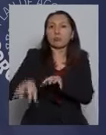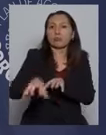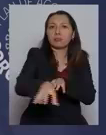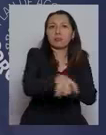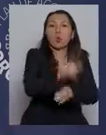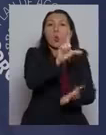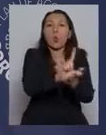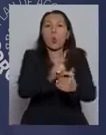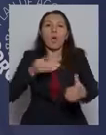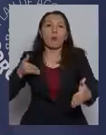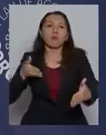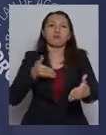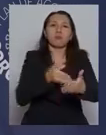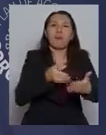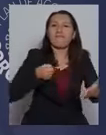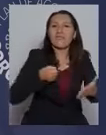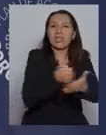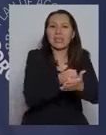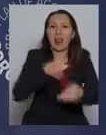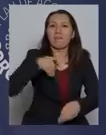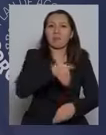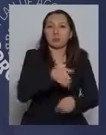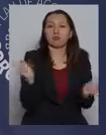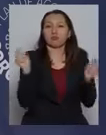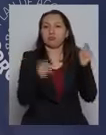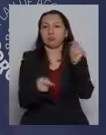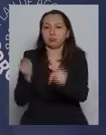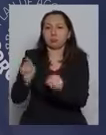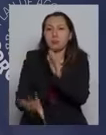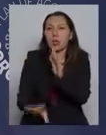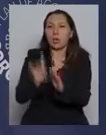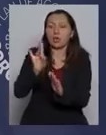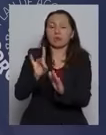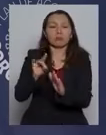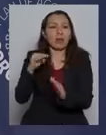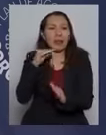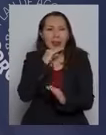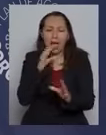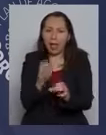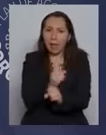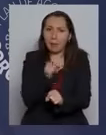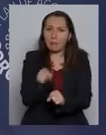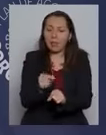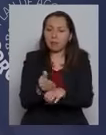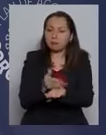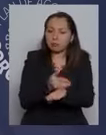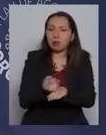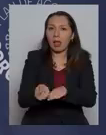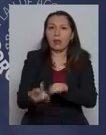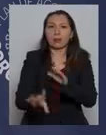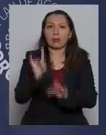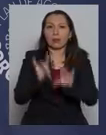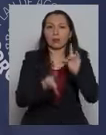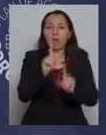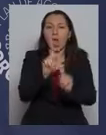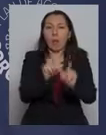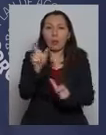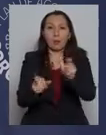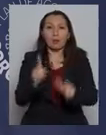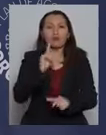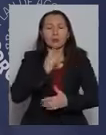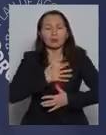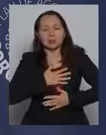terminales a lo largo de nuestro país para poder detectar oportunamente, precozmente, aquellas personas que